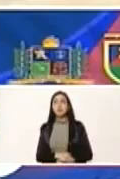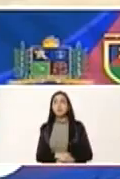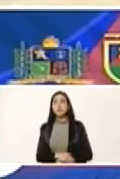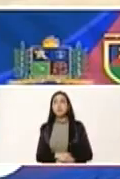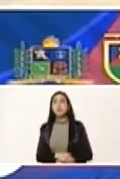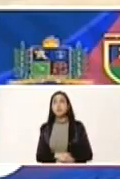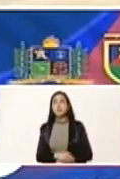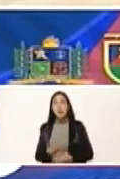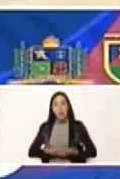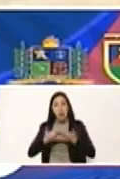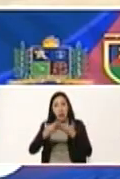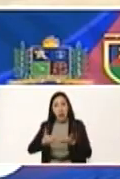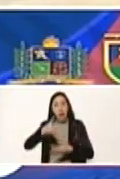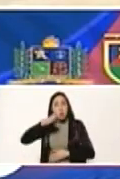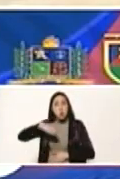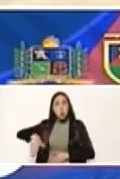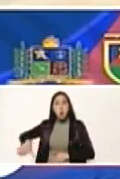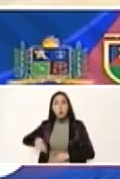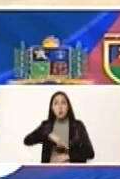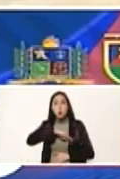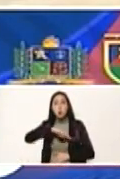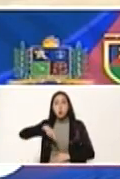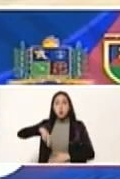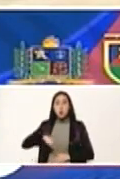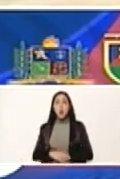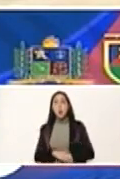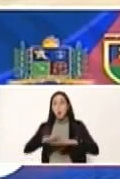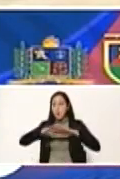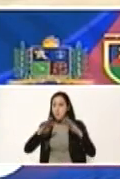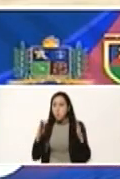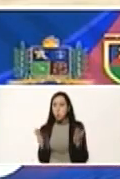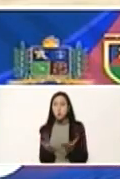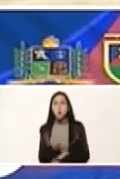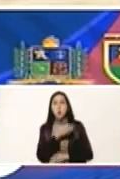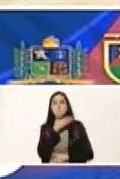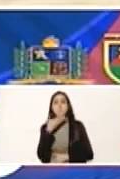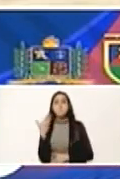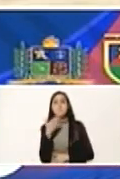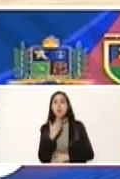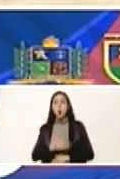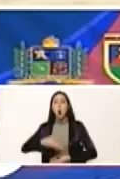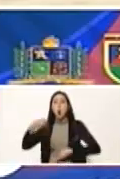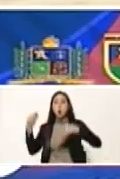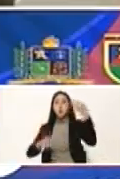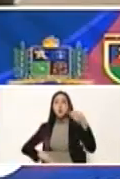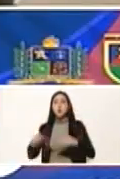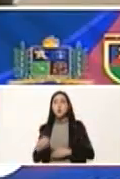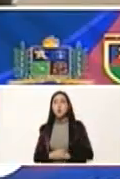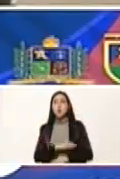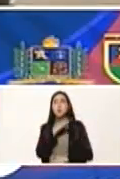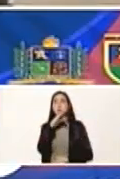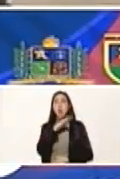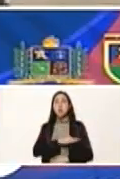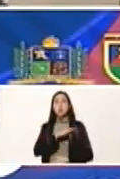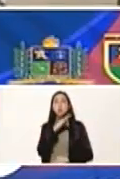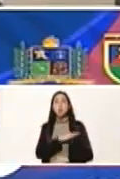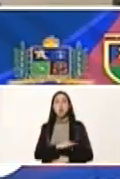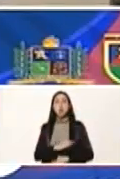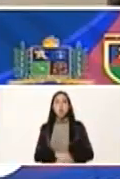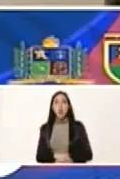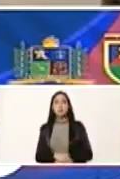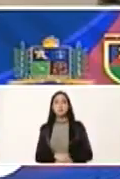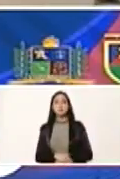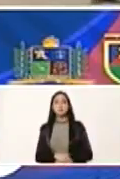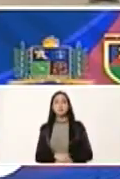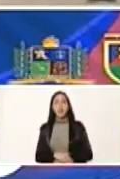dejándole a nuestro pueblo un mundo mejor de justicia social y